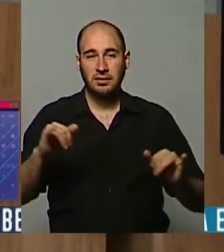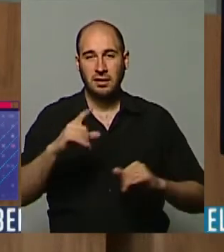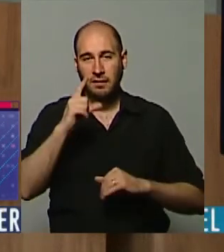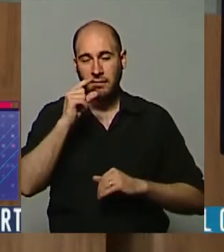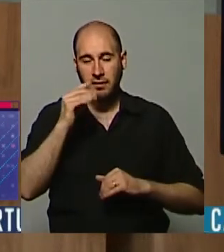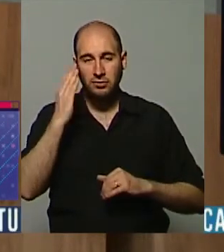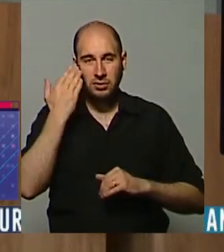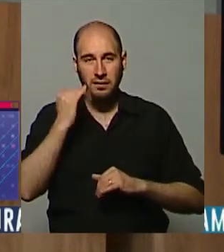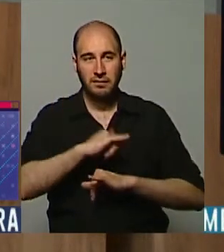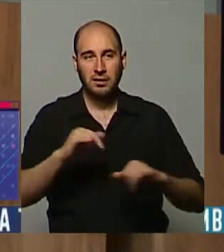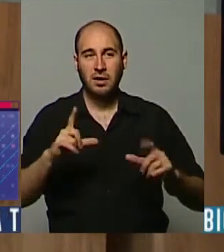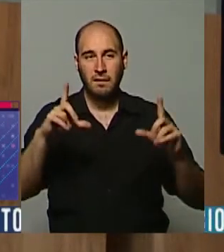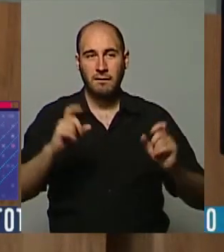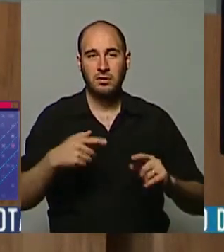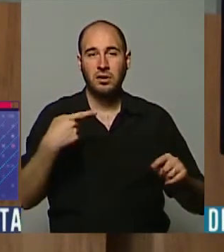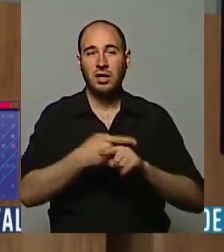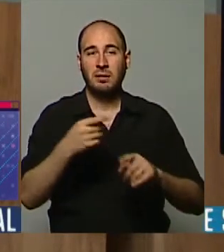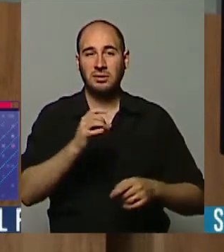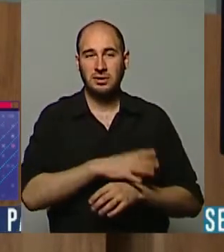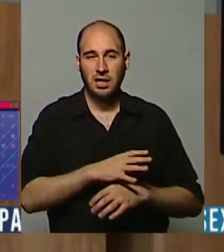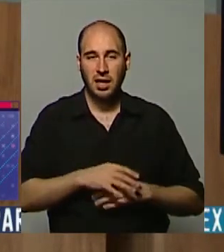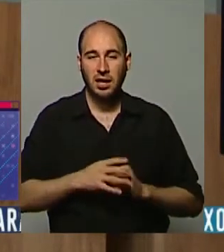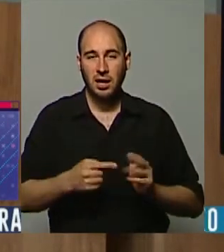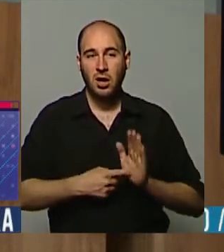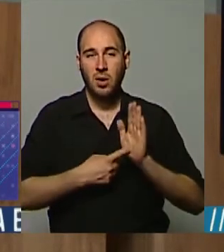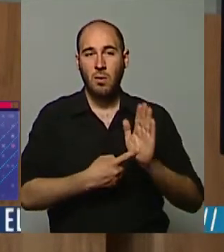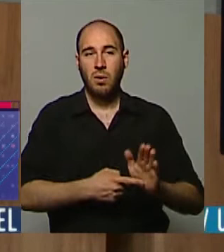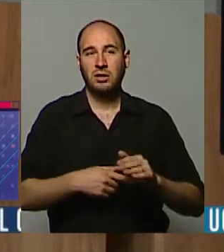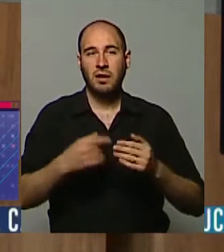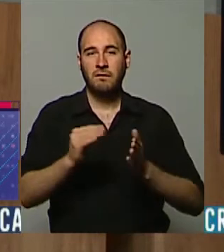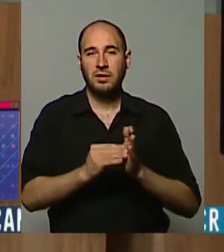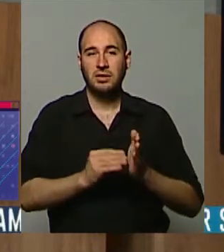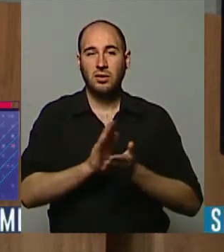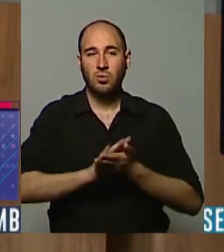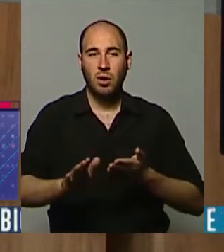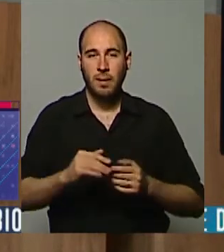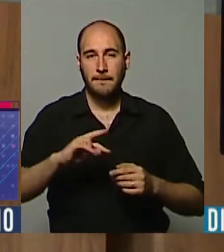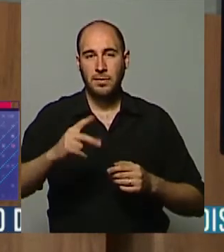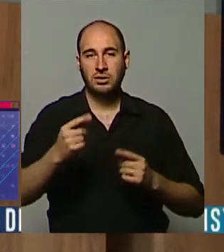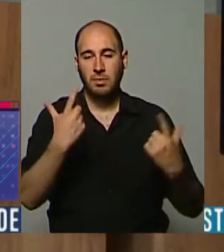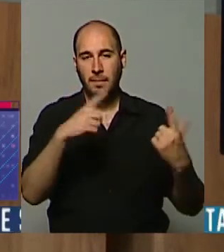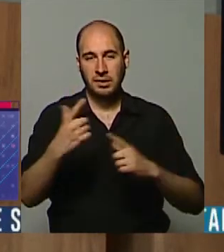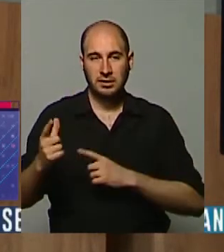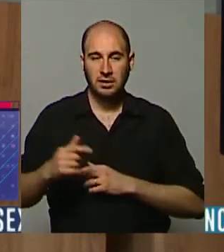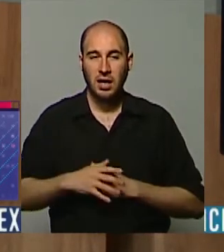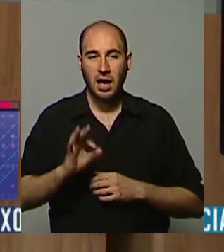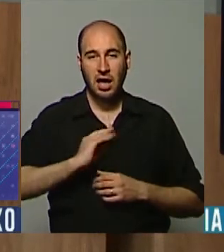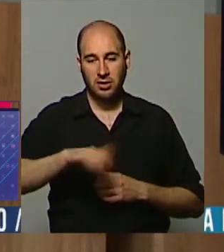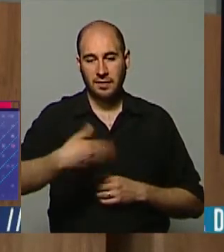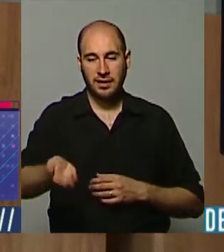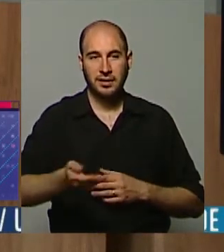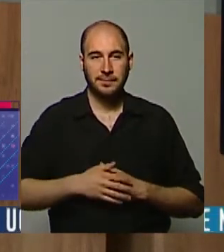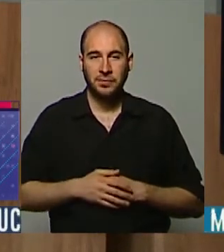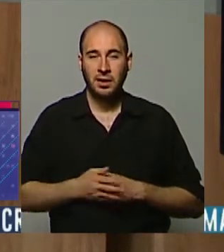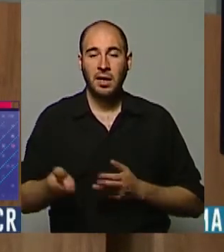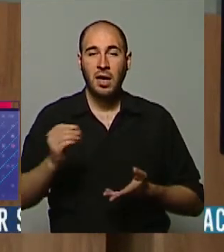redes sociales con una imagen de las protestas en Chile, mostró todas las nuevas fechas de su próxima gira del año que viene.